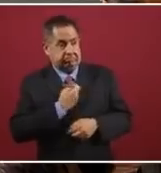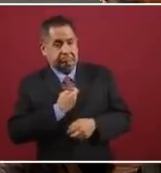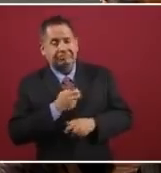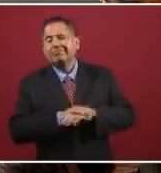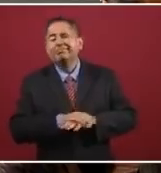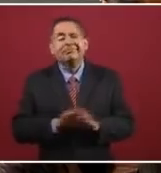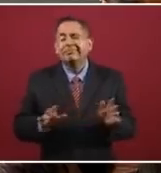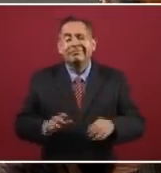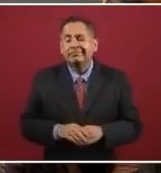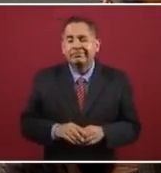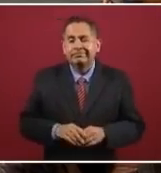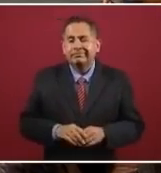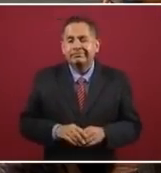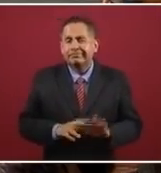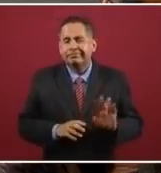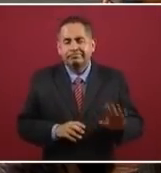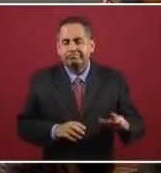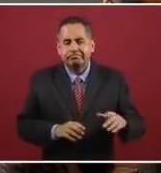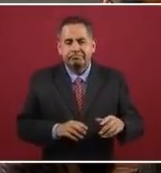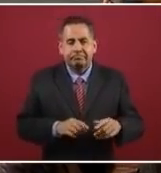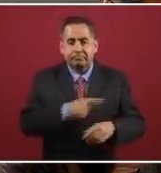a las calificadoras,